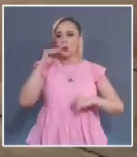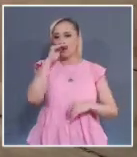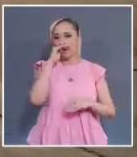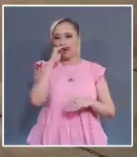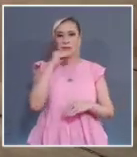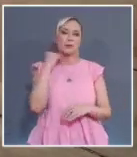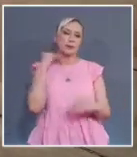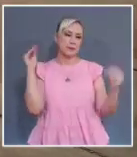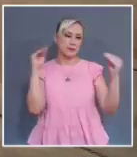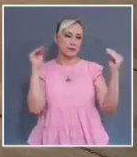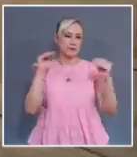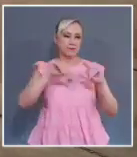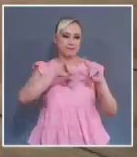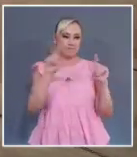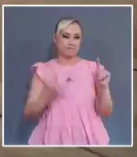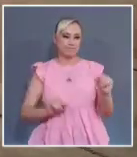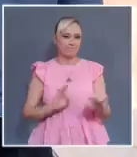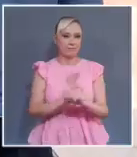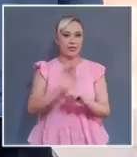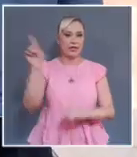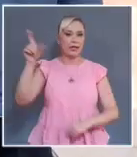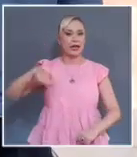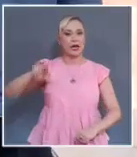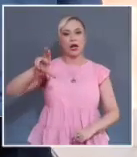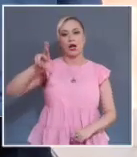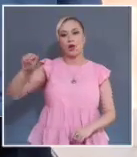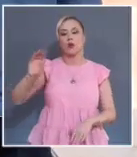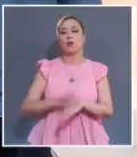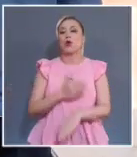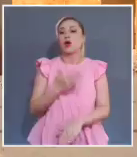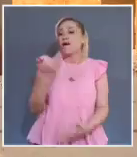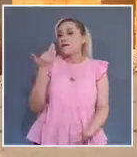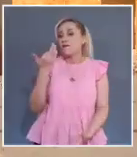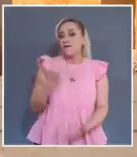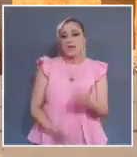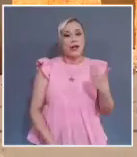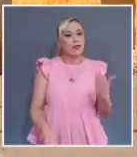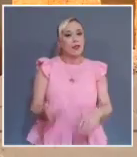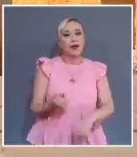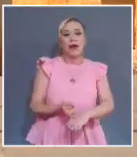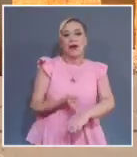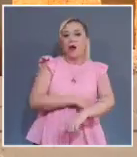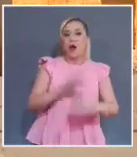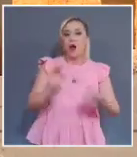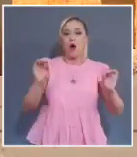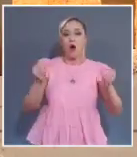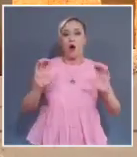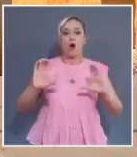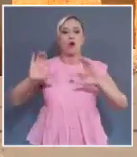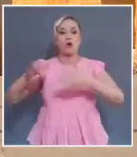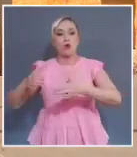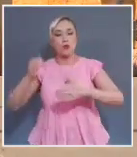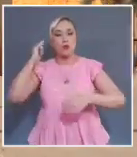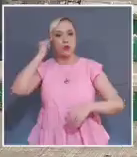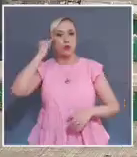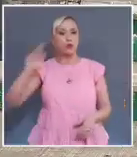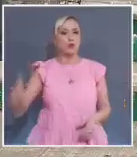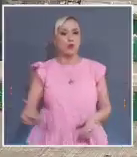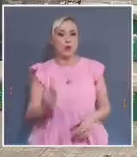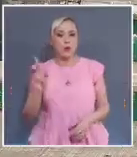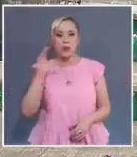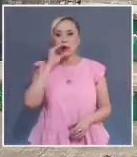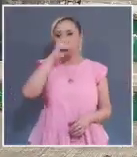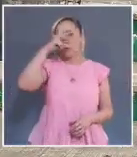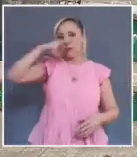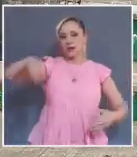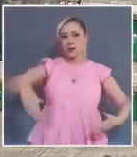los 3 casos, por omisión en la consulta previa, libre e informada a comunidades y pueblos indígenas y afromexicanas. Para el